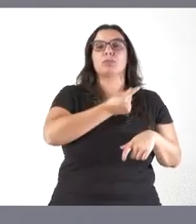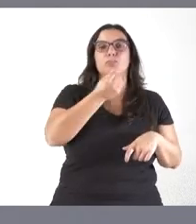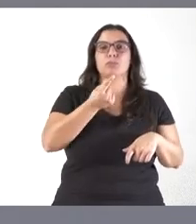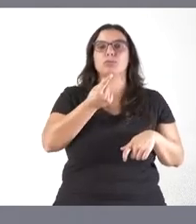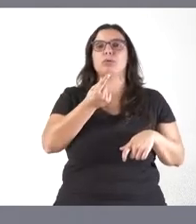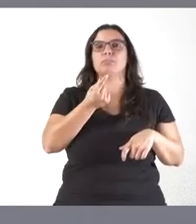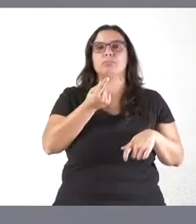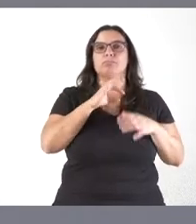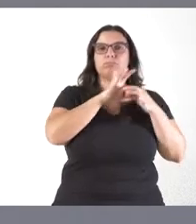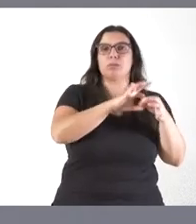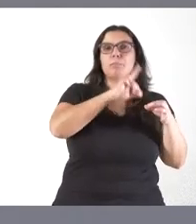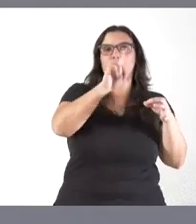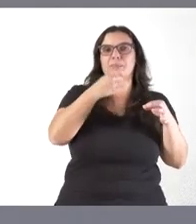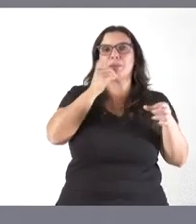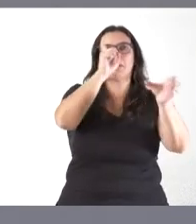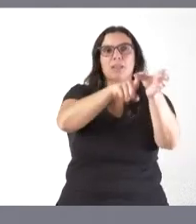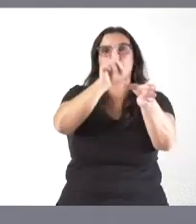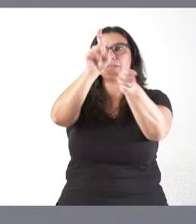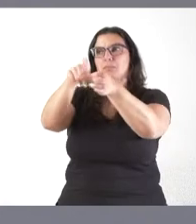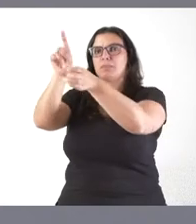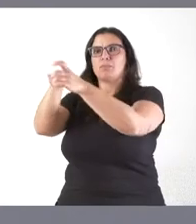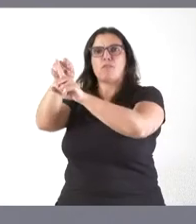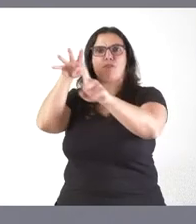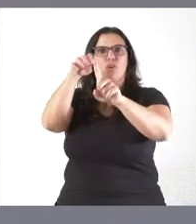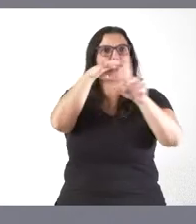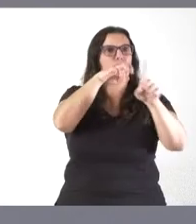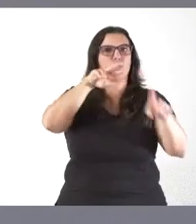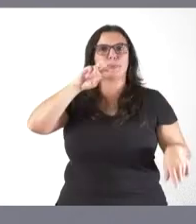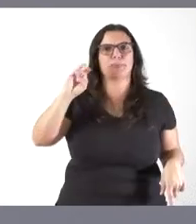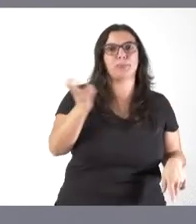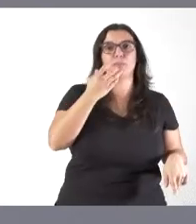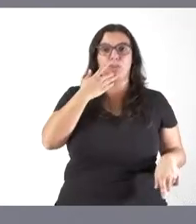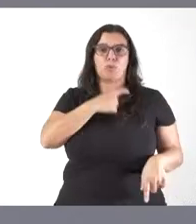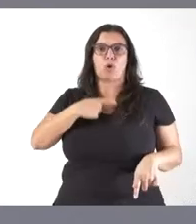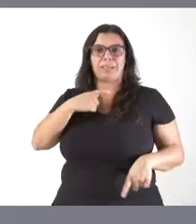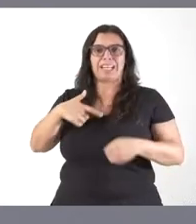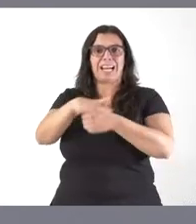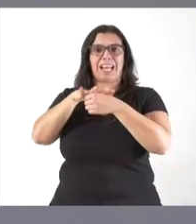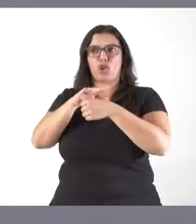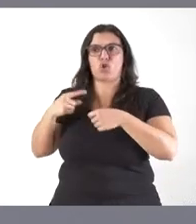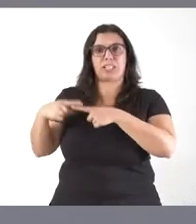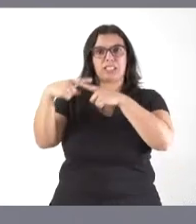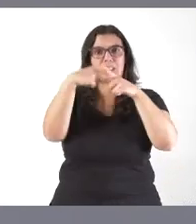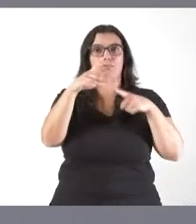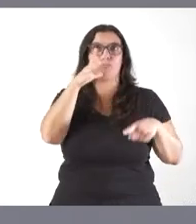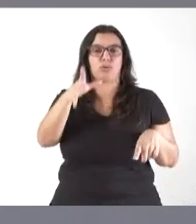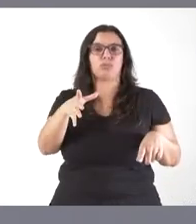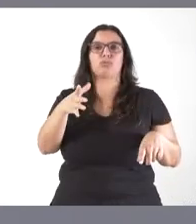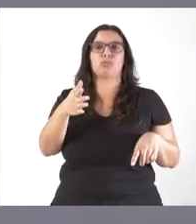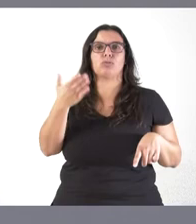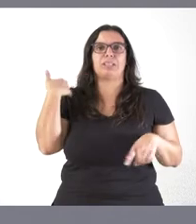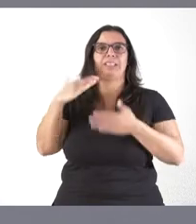donde participamos y el Foro de la Unión Europea y el comité de las regiones es uno de ellos y en ese sentido Pues he tenido la ecuación de señalar